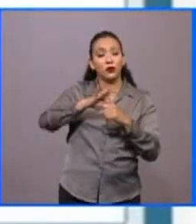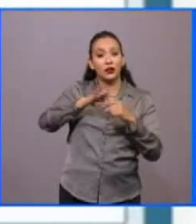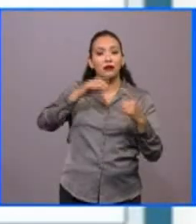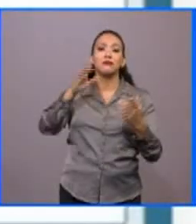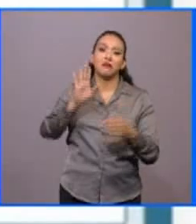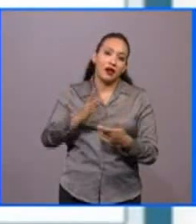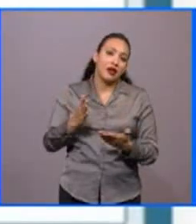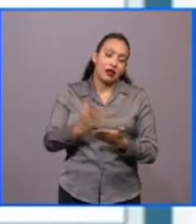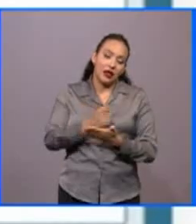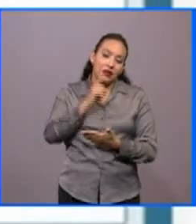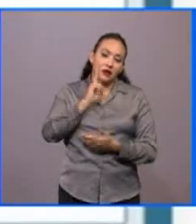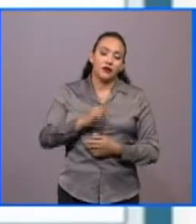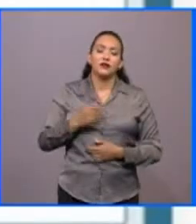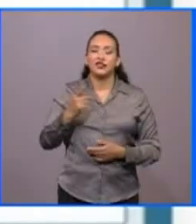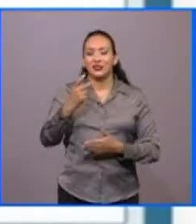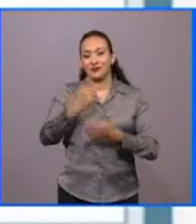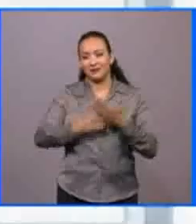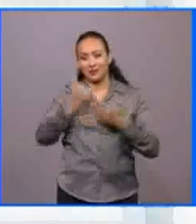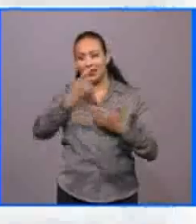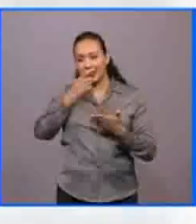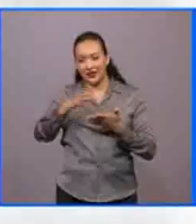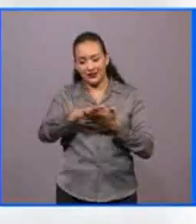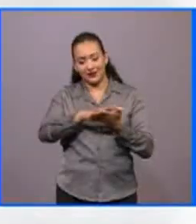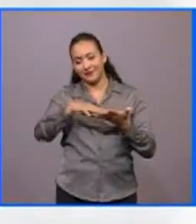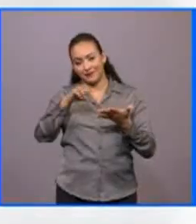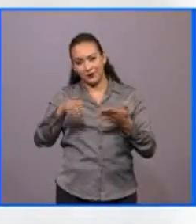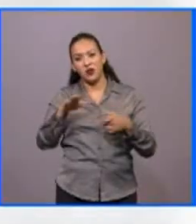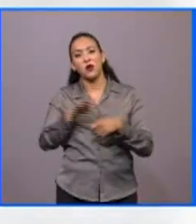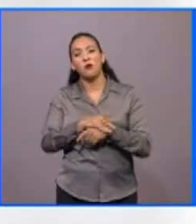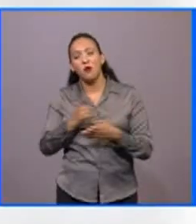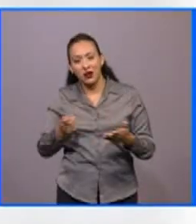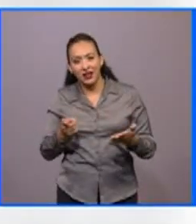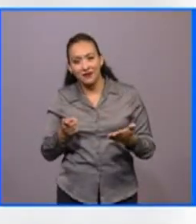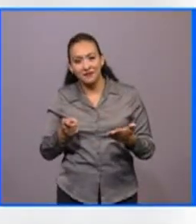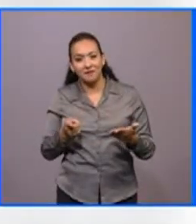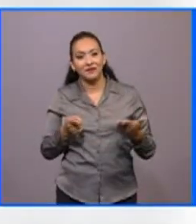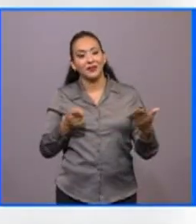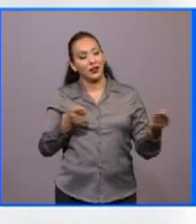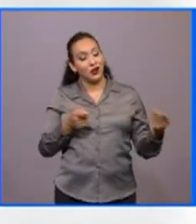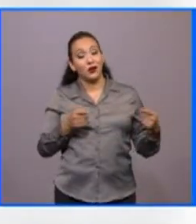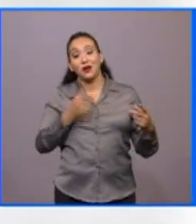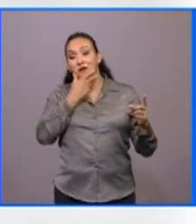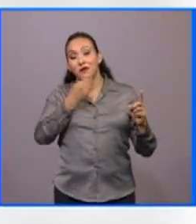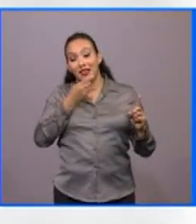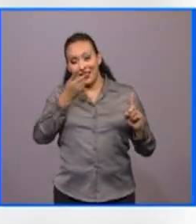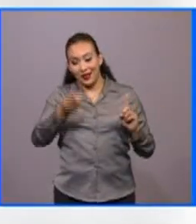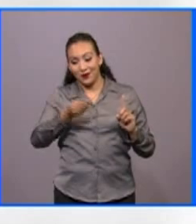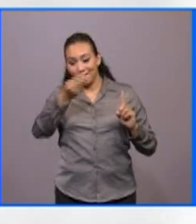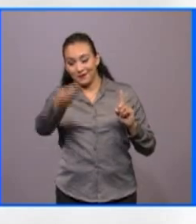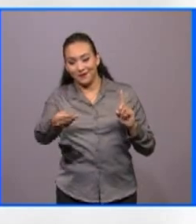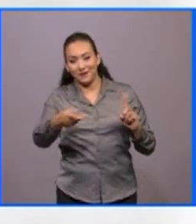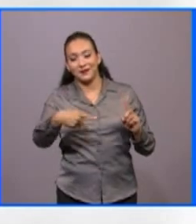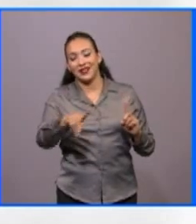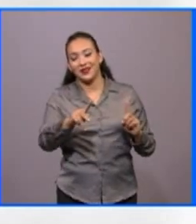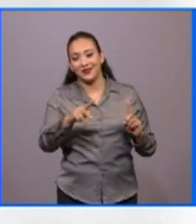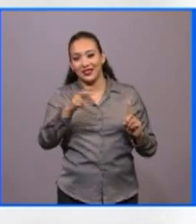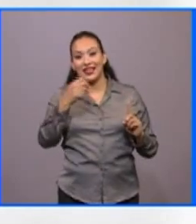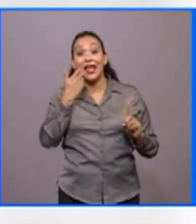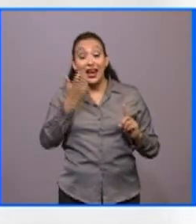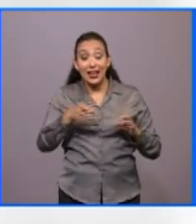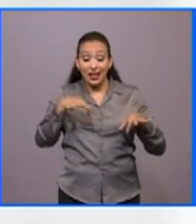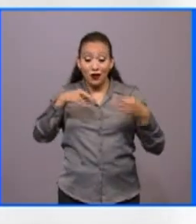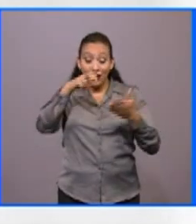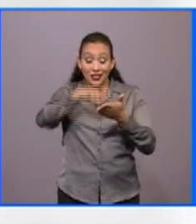materia. El proyecto propone desechar la demanda por la inviabilidad de los efectos pretendidos por el actor, que es modificar